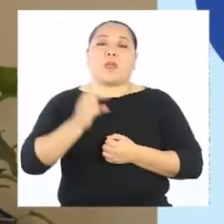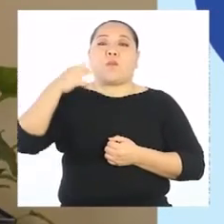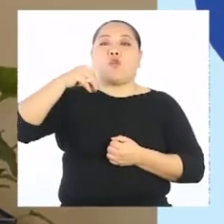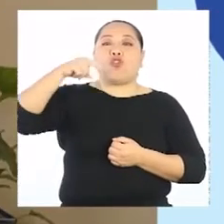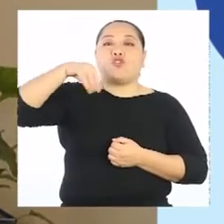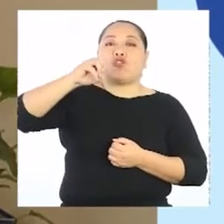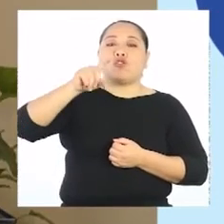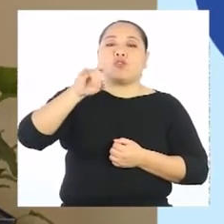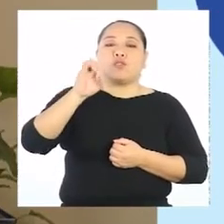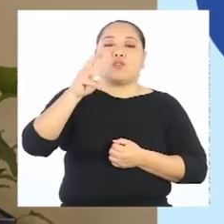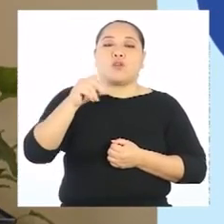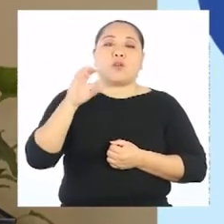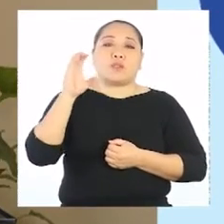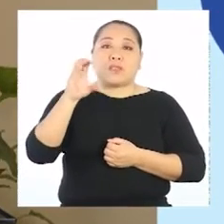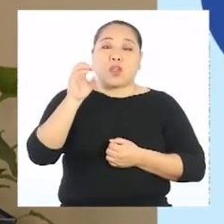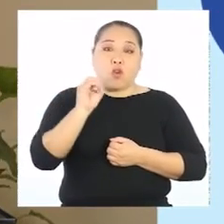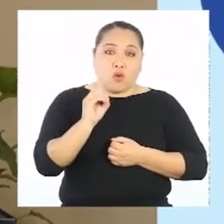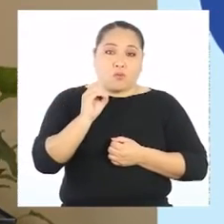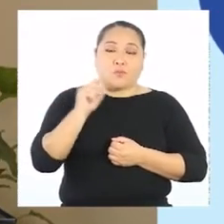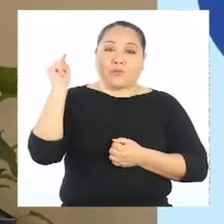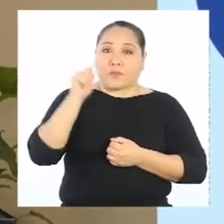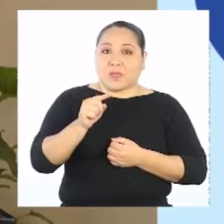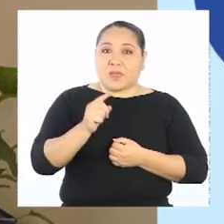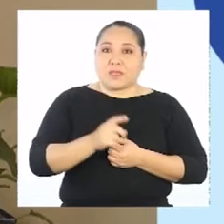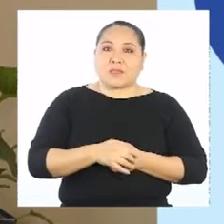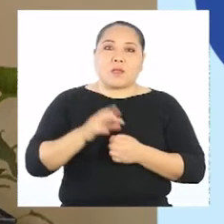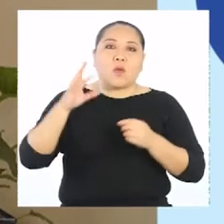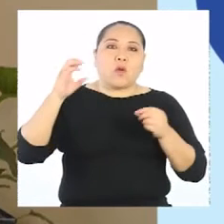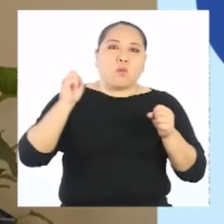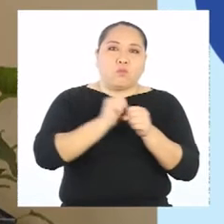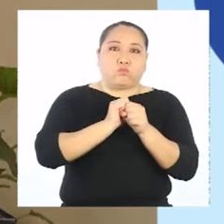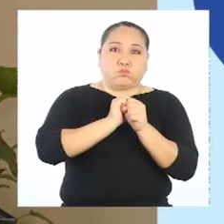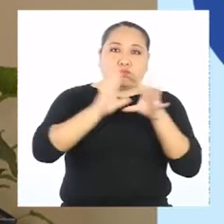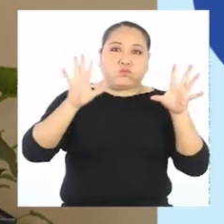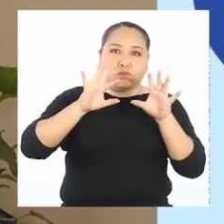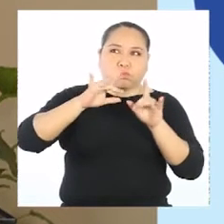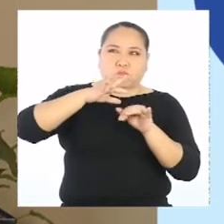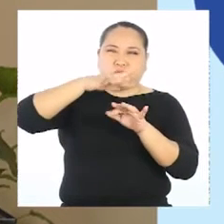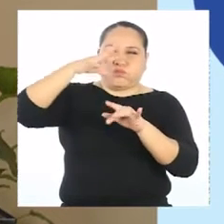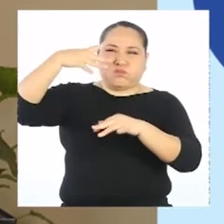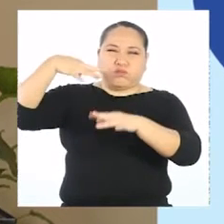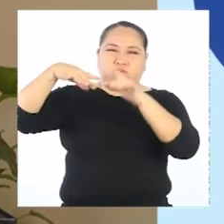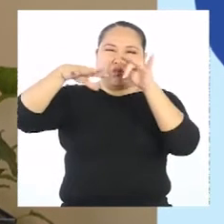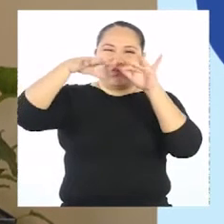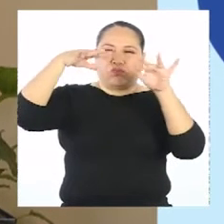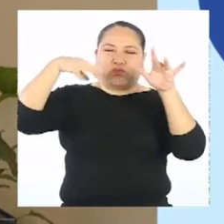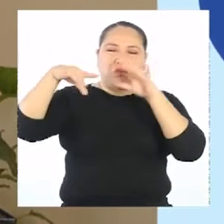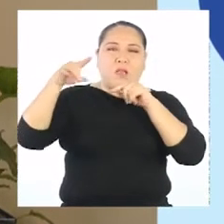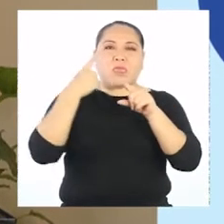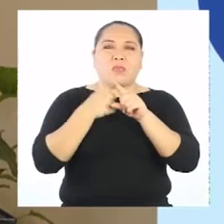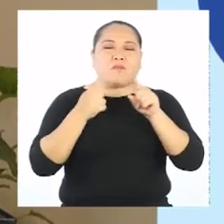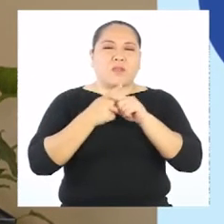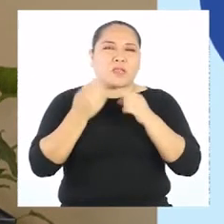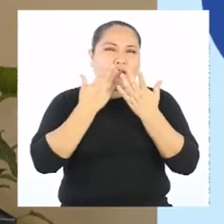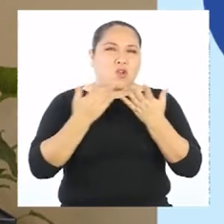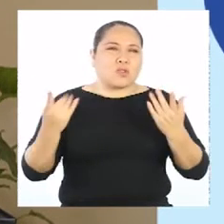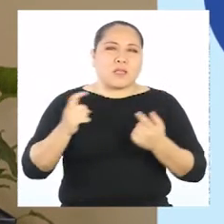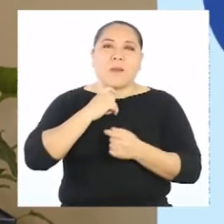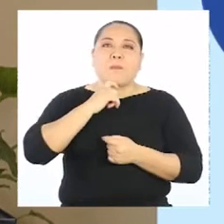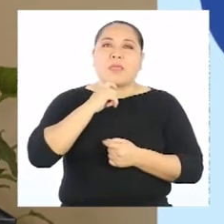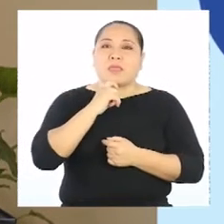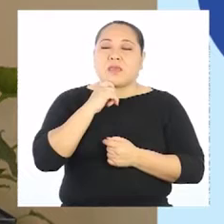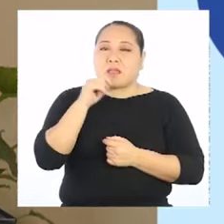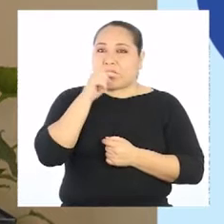es, como el monóxido de carbono, CO, que es emitido cuando explotan, y una variedad de